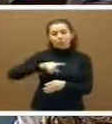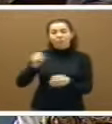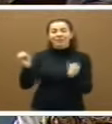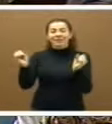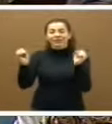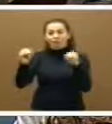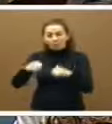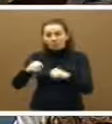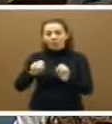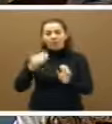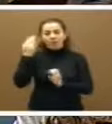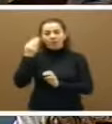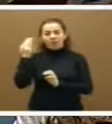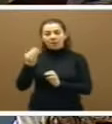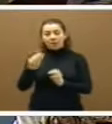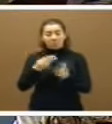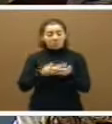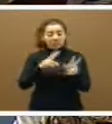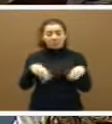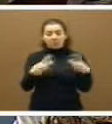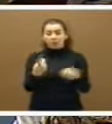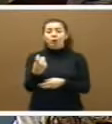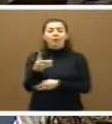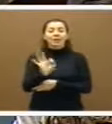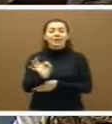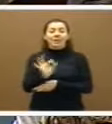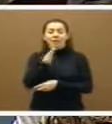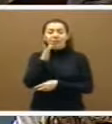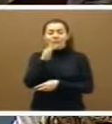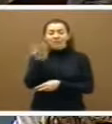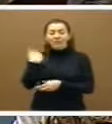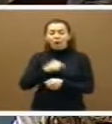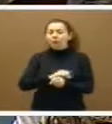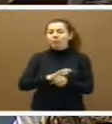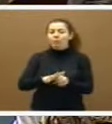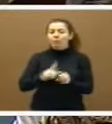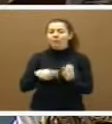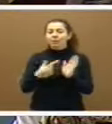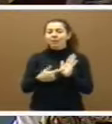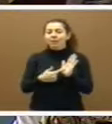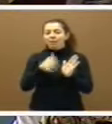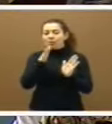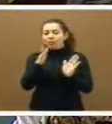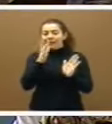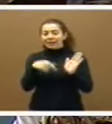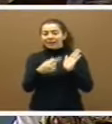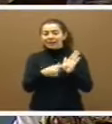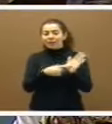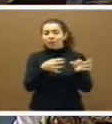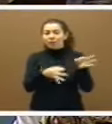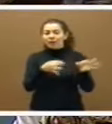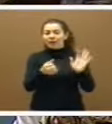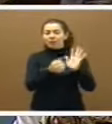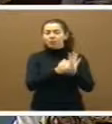pero entendemos que no es necesaria esta enmienda porque ya tiene cobertura legal y la tiene en la ley de juiciamiento civil, en concreto el